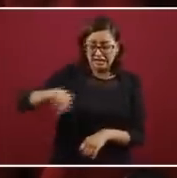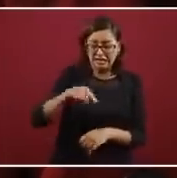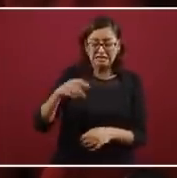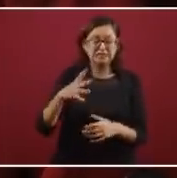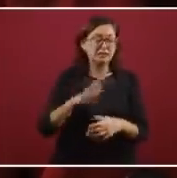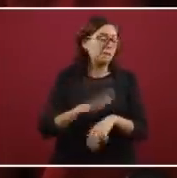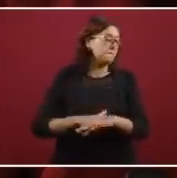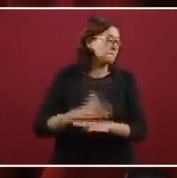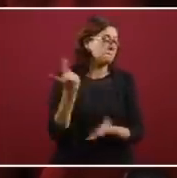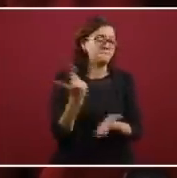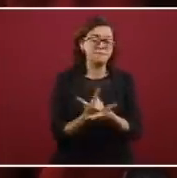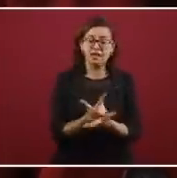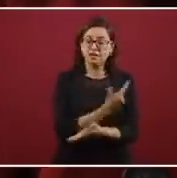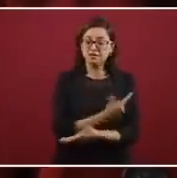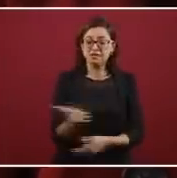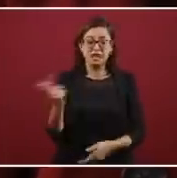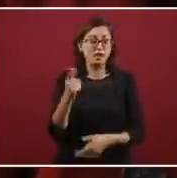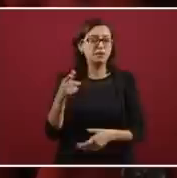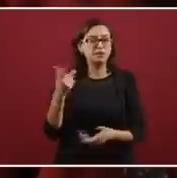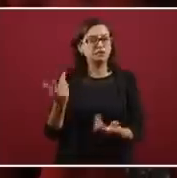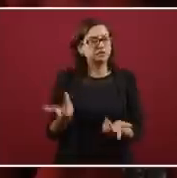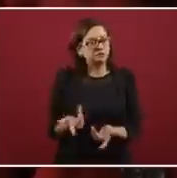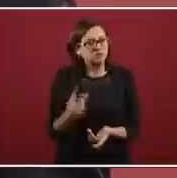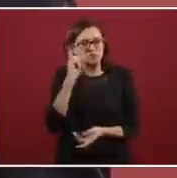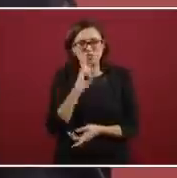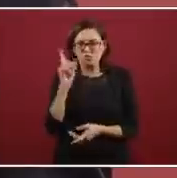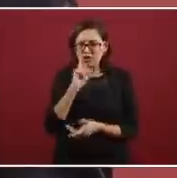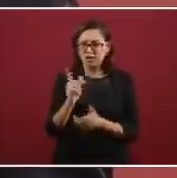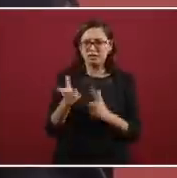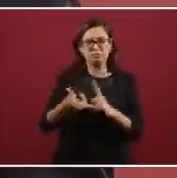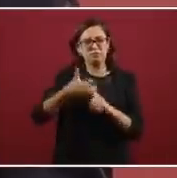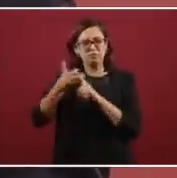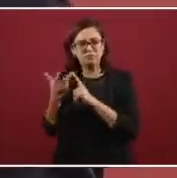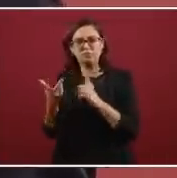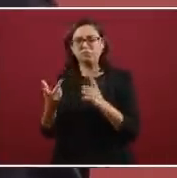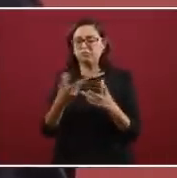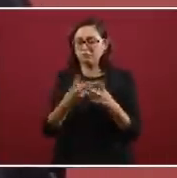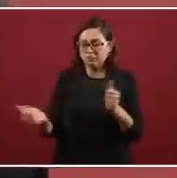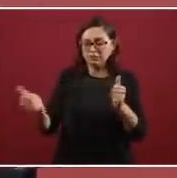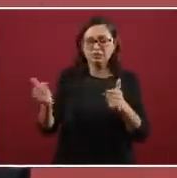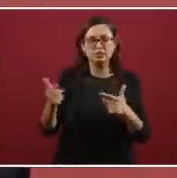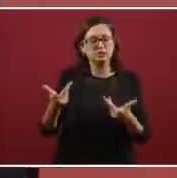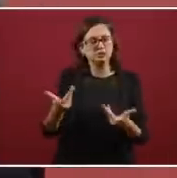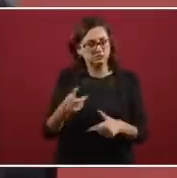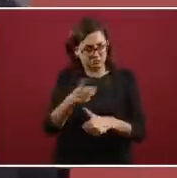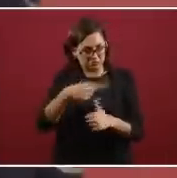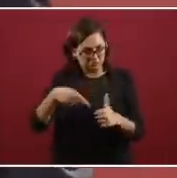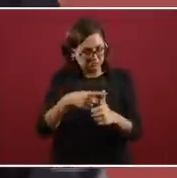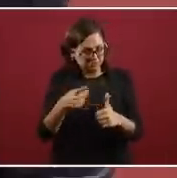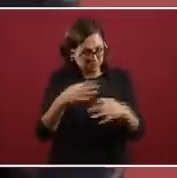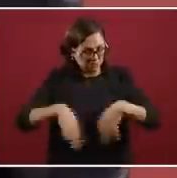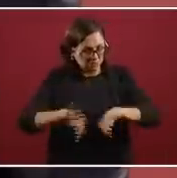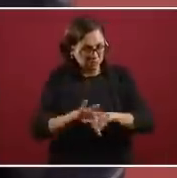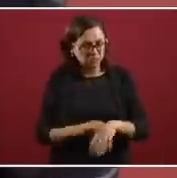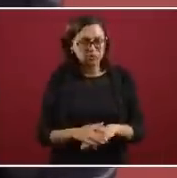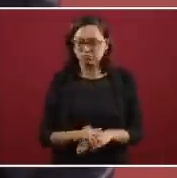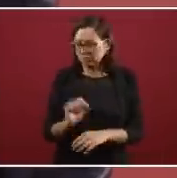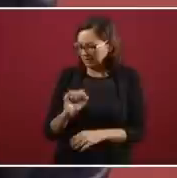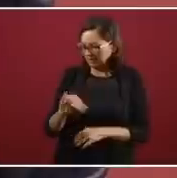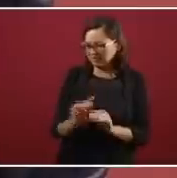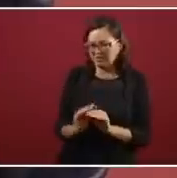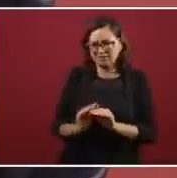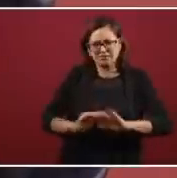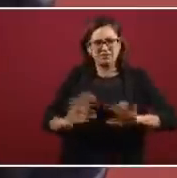años, es prioridad en su agenda y qué informe tienen sobre estos. Claro que es prioridad. Todo lo que tiene que